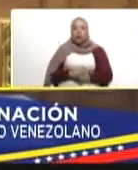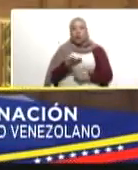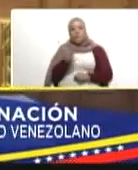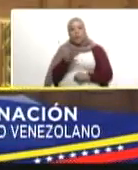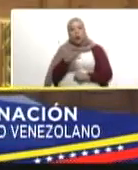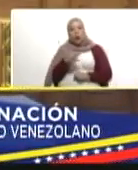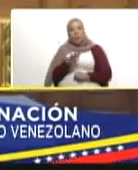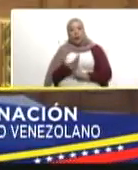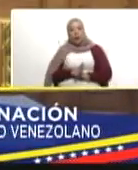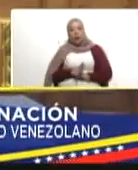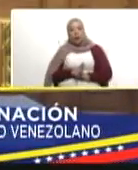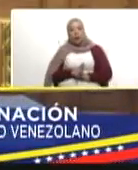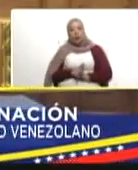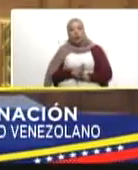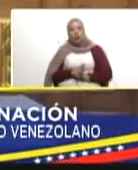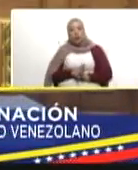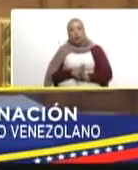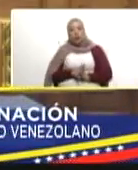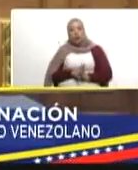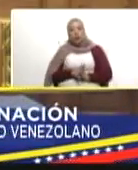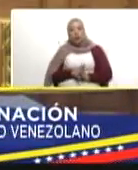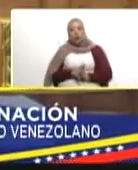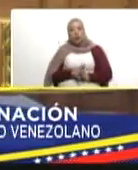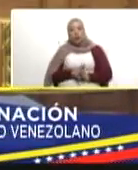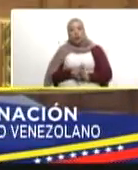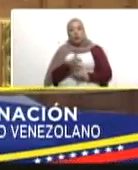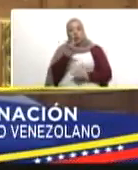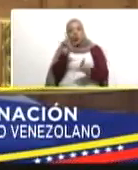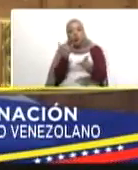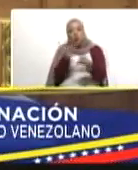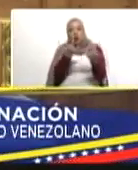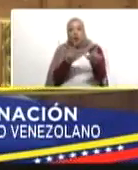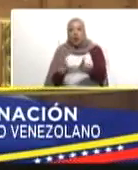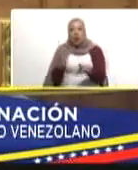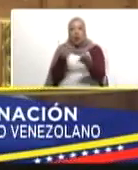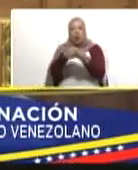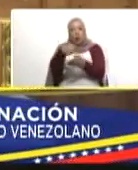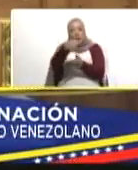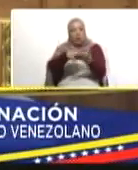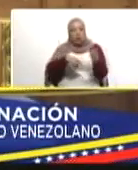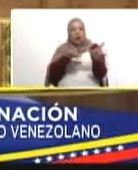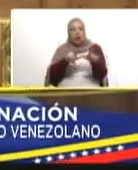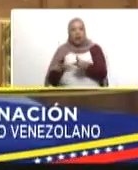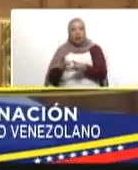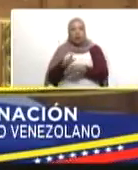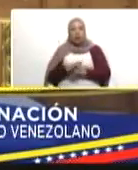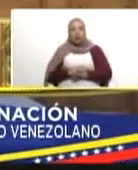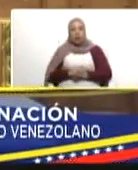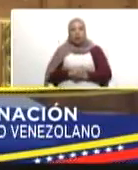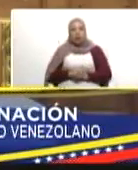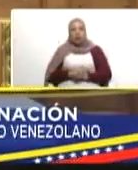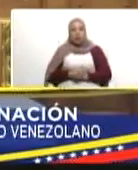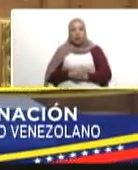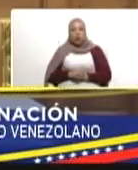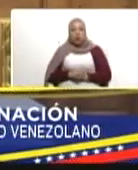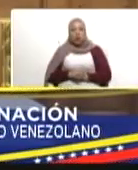agosto sí Y ya en agosto estaba listo para ser firmado todo